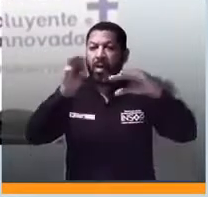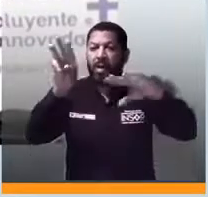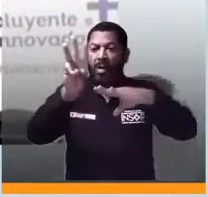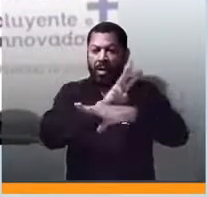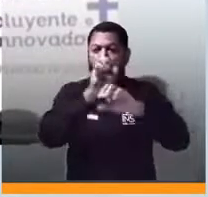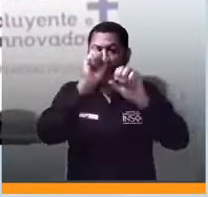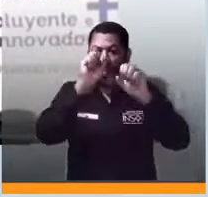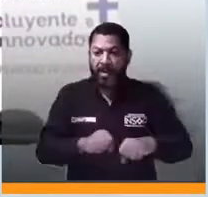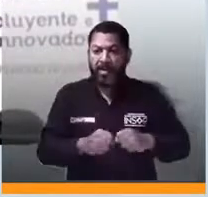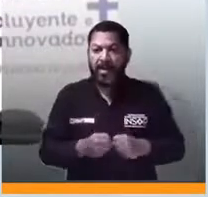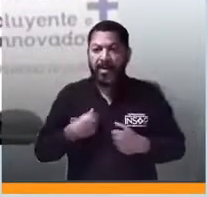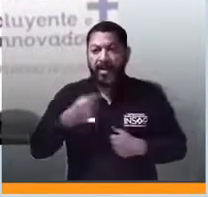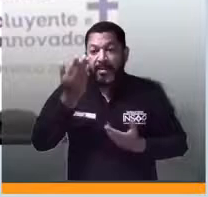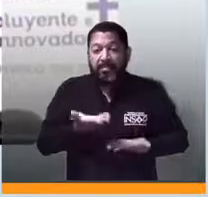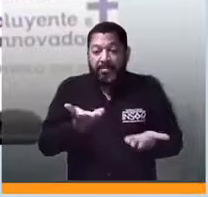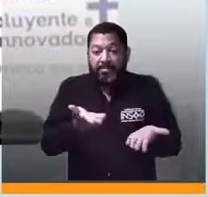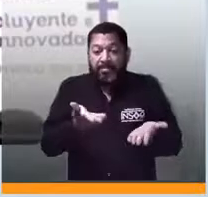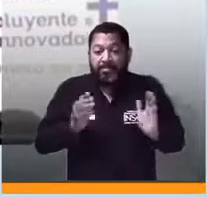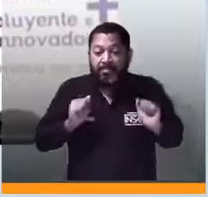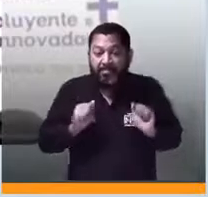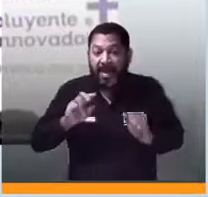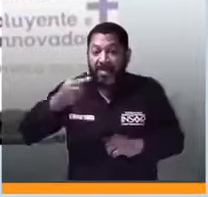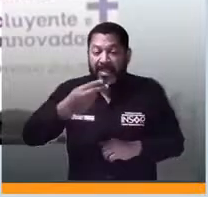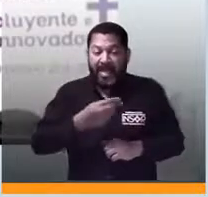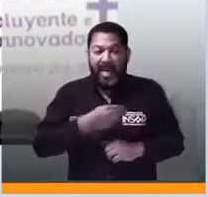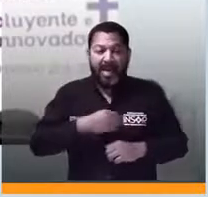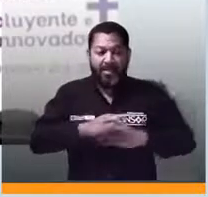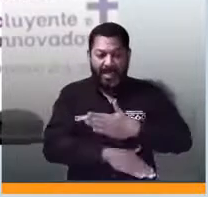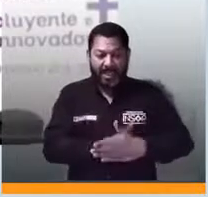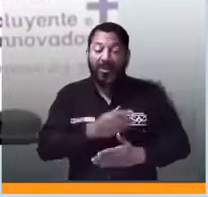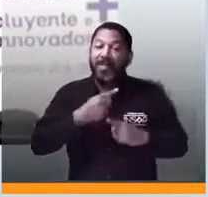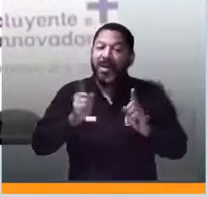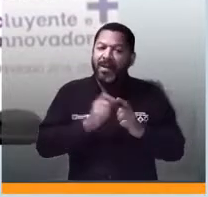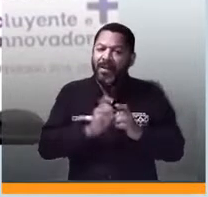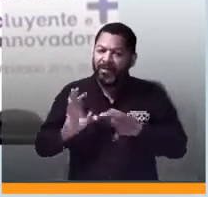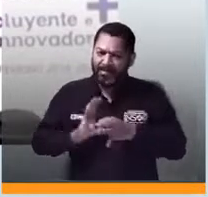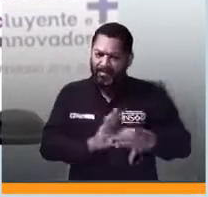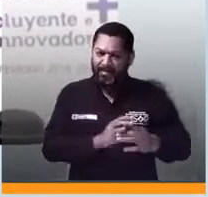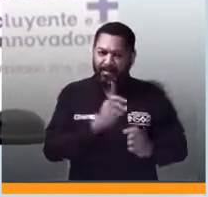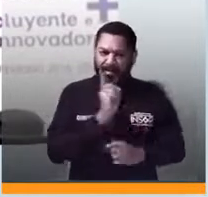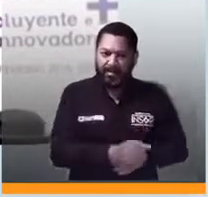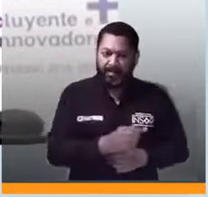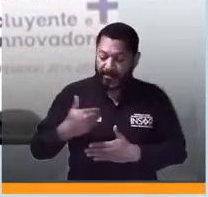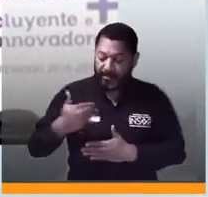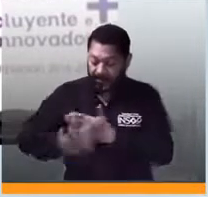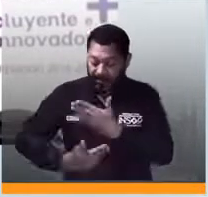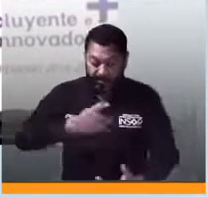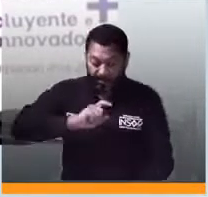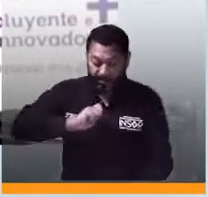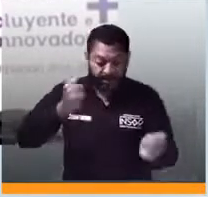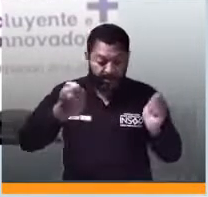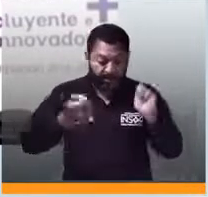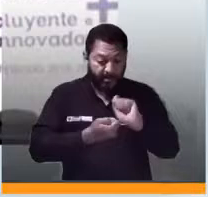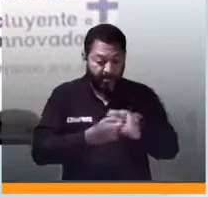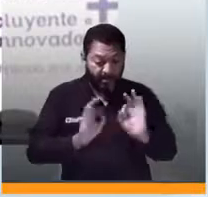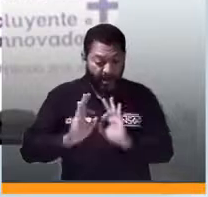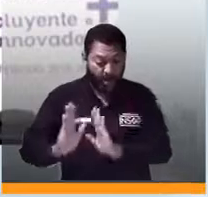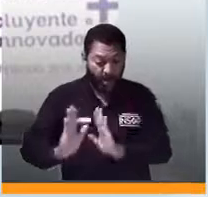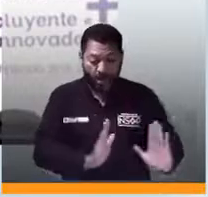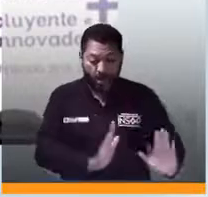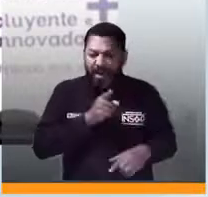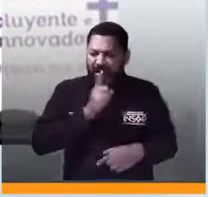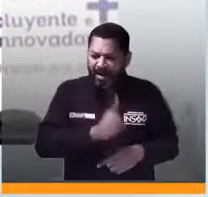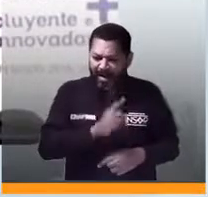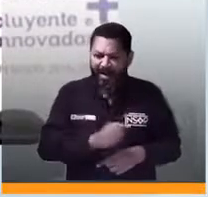valga la redundancia. Entonces, yo la dejo ahí, viceministro, pero sí, para mí creo que hay un nexo muy fuerte entre los procesos de transformación organizacional que al